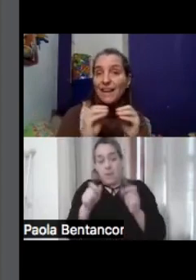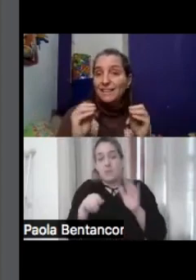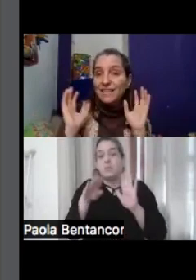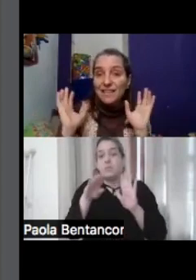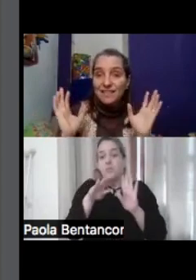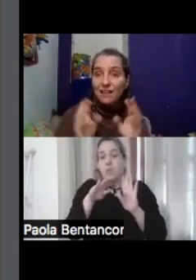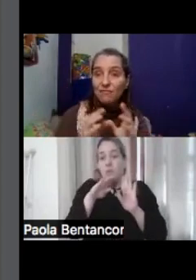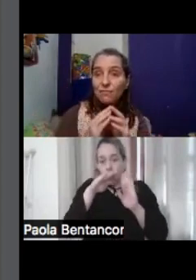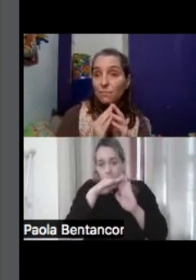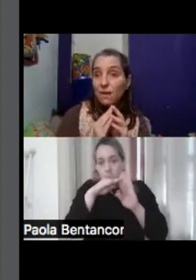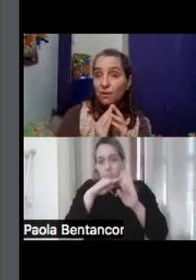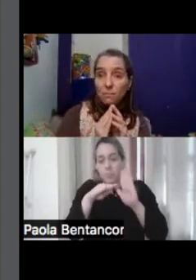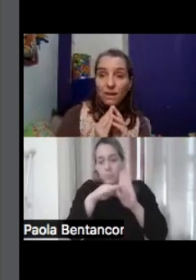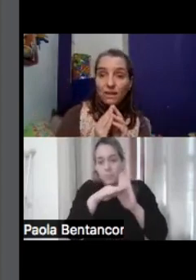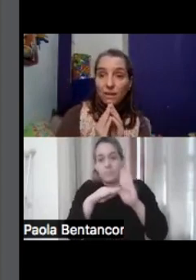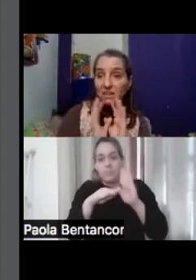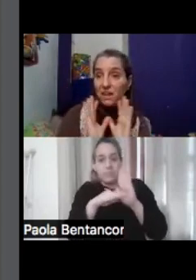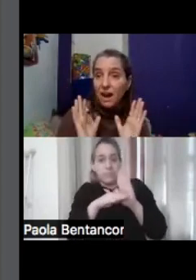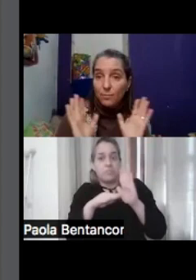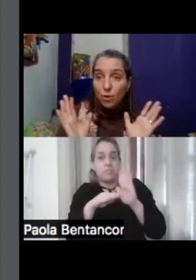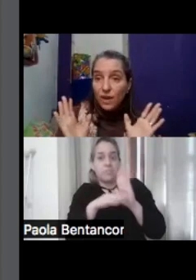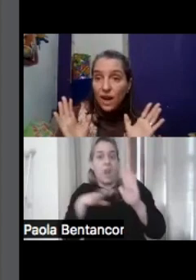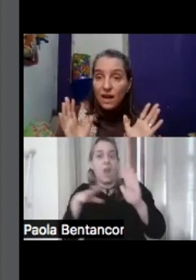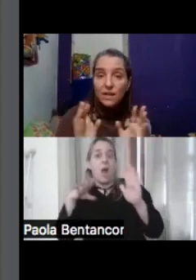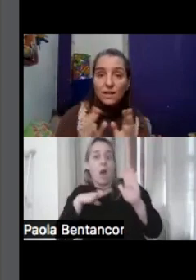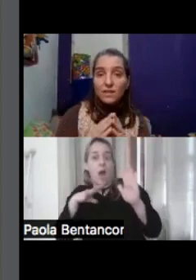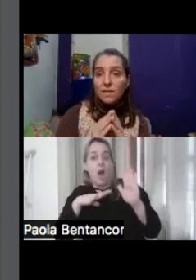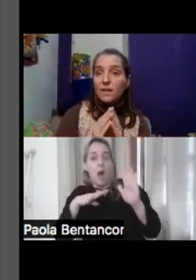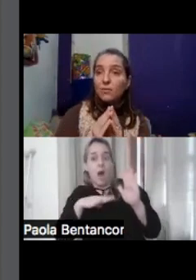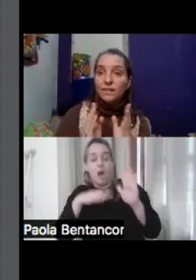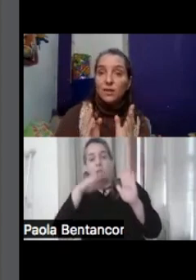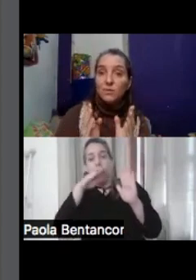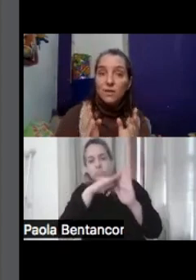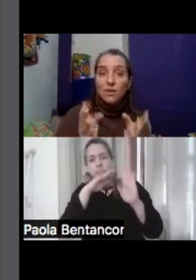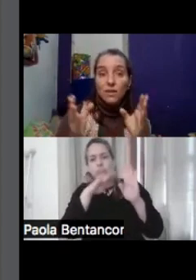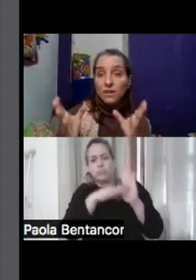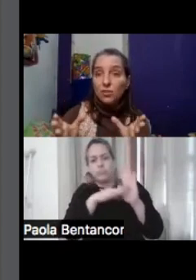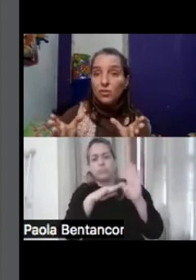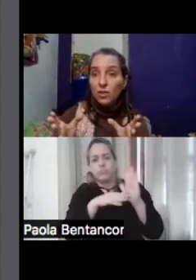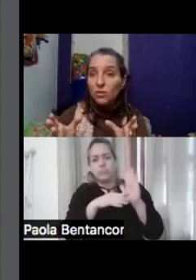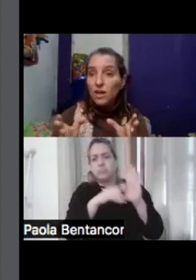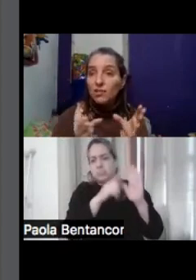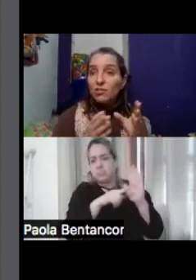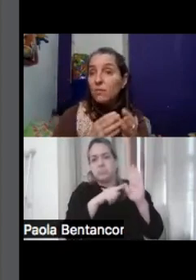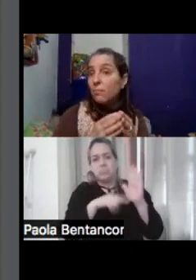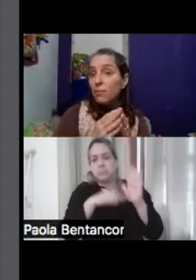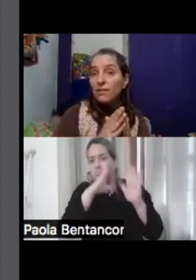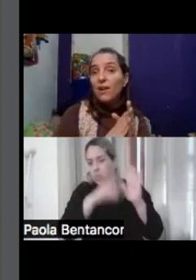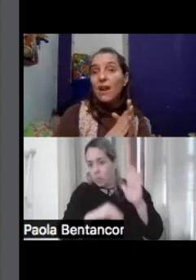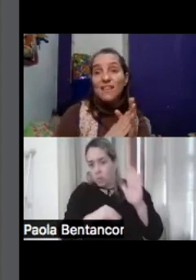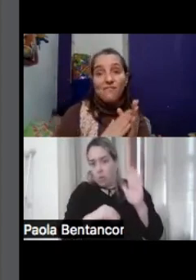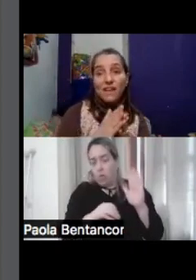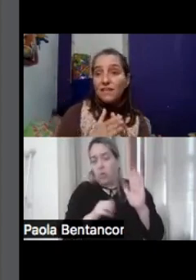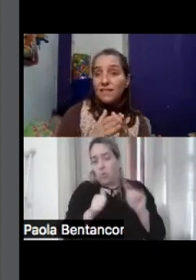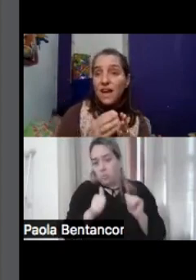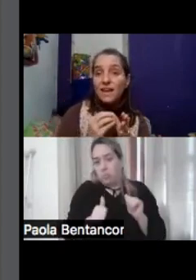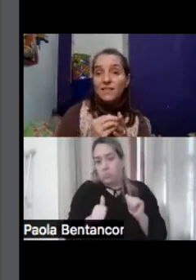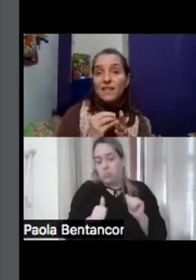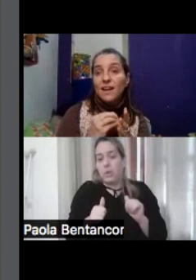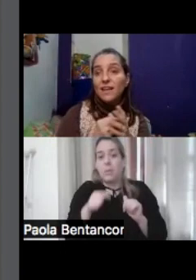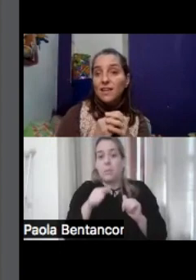requisitos, digamos, para que la lactancia se dé en forma completamente armónica, sin ninguna intervención, y en todos estos casos simplemente